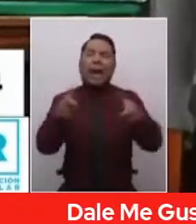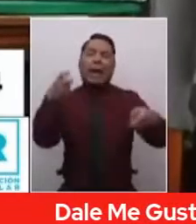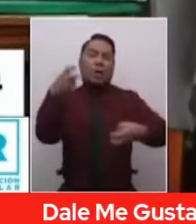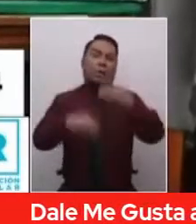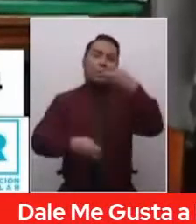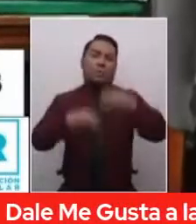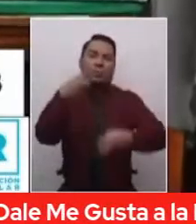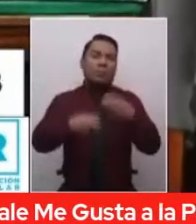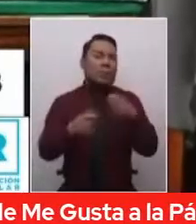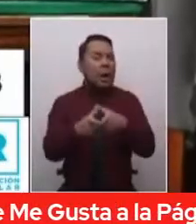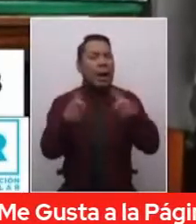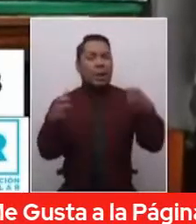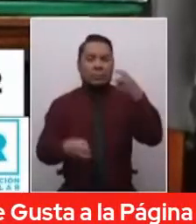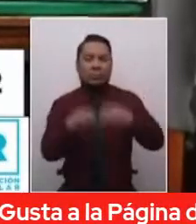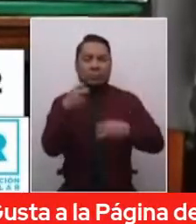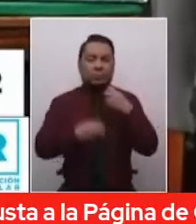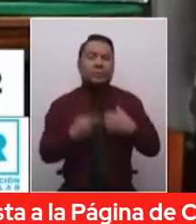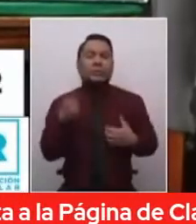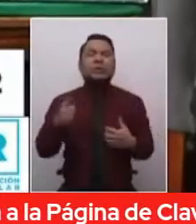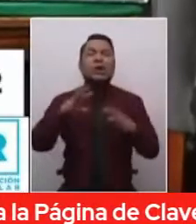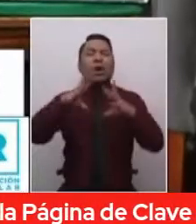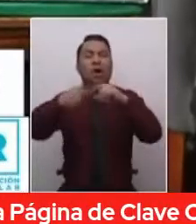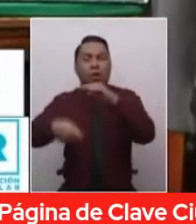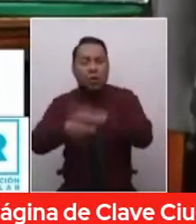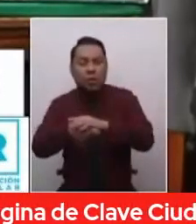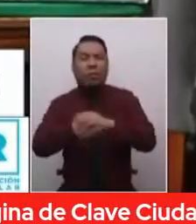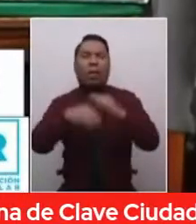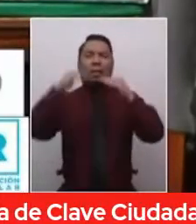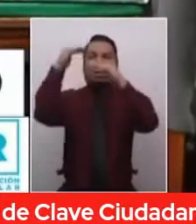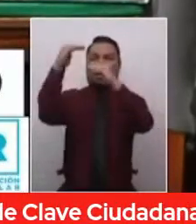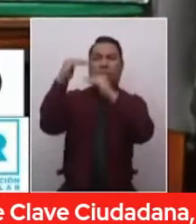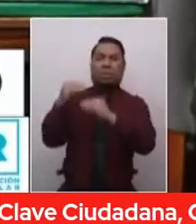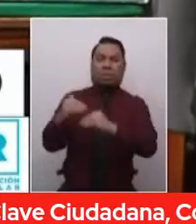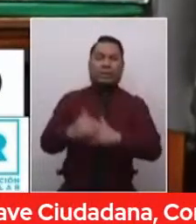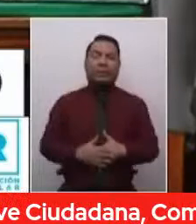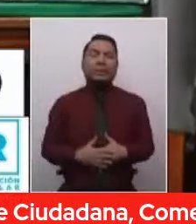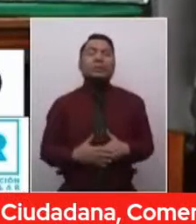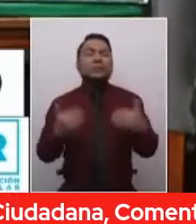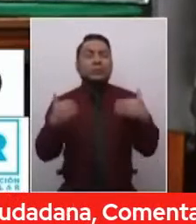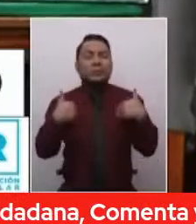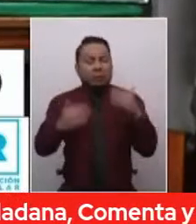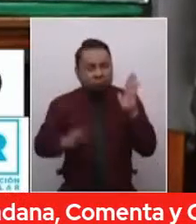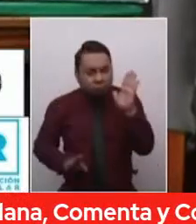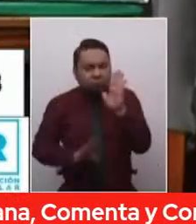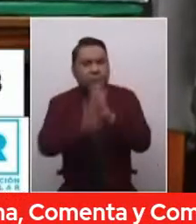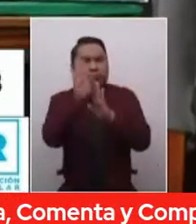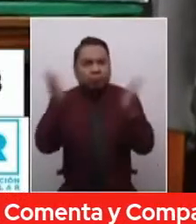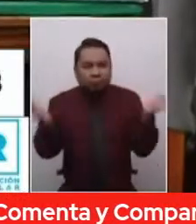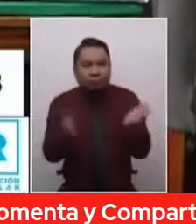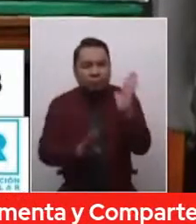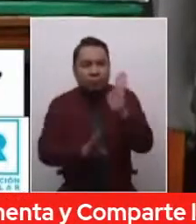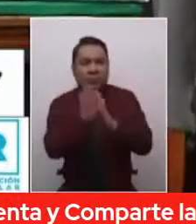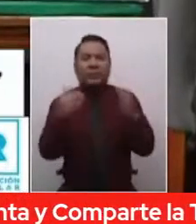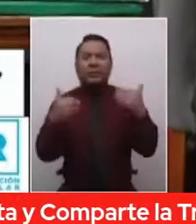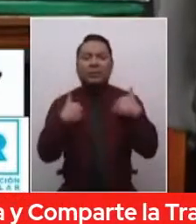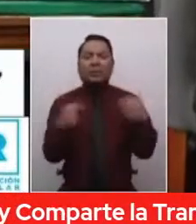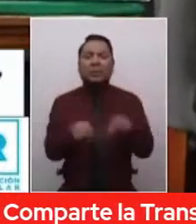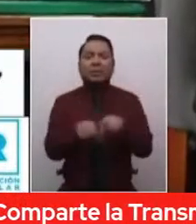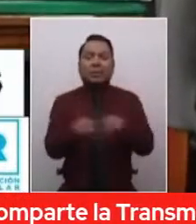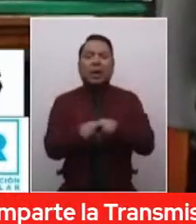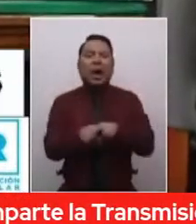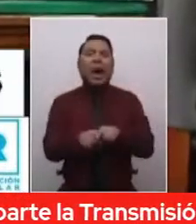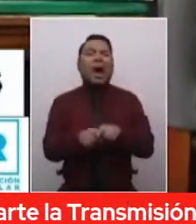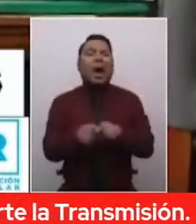problema, gravísimo problema de corrupción estructural. Tenemos que salir adelante y tener también